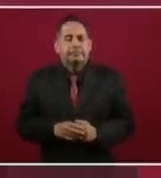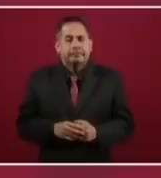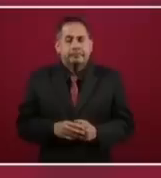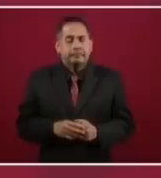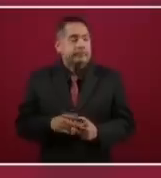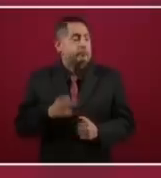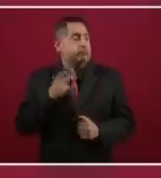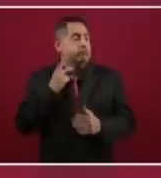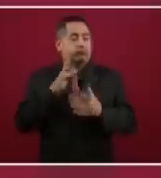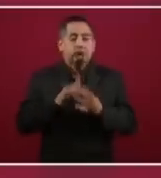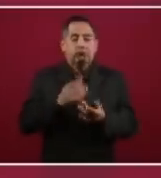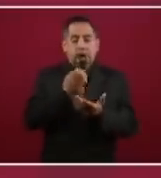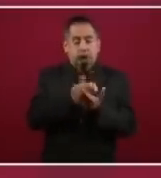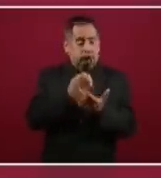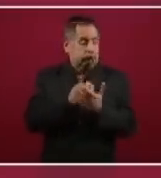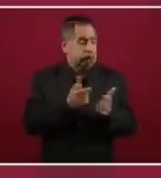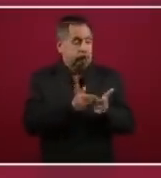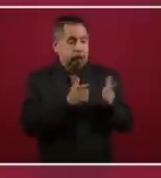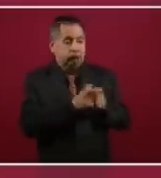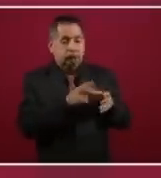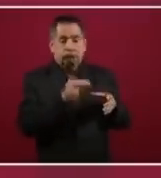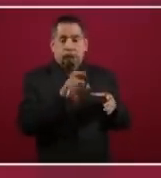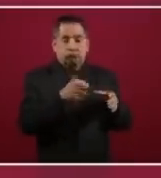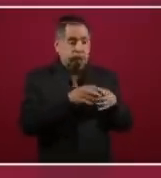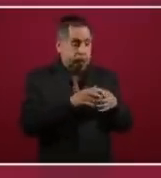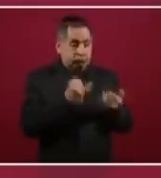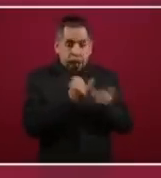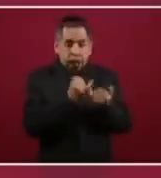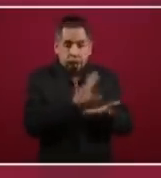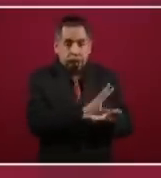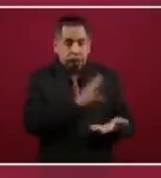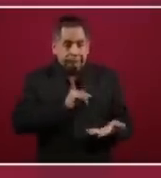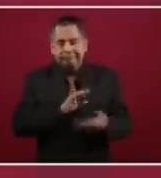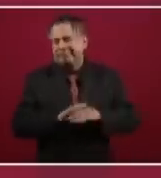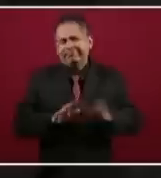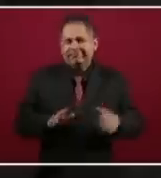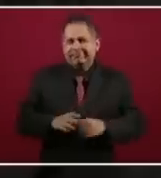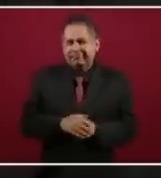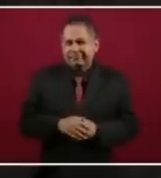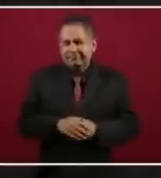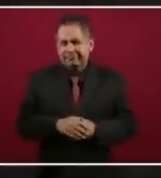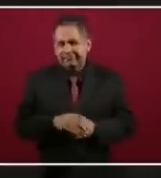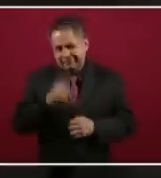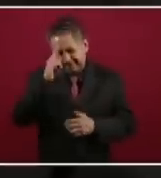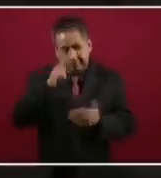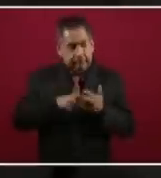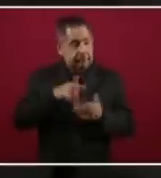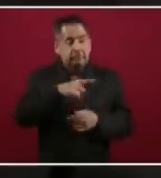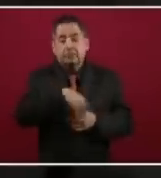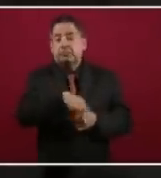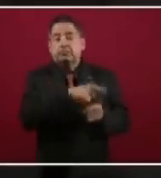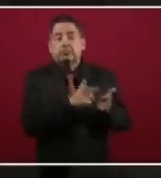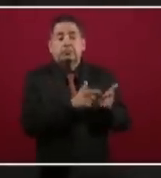la política económica neoliberal, eso que elevaron a rango supremo